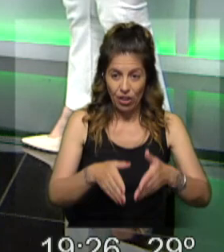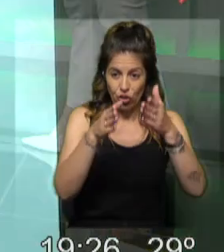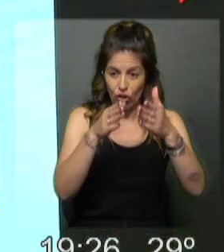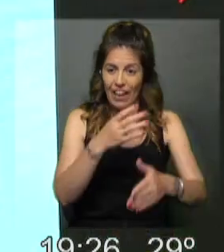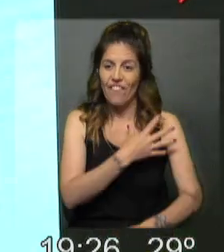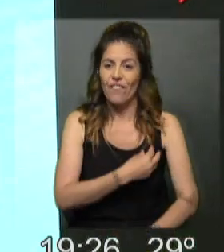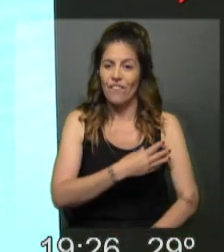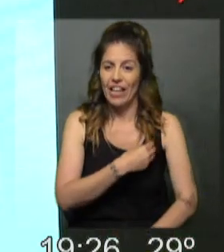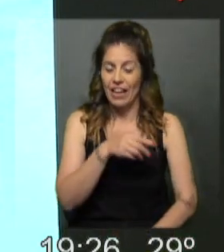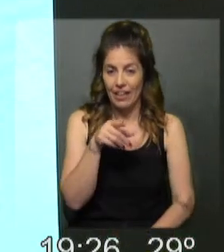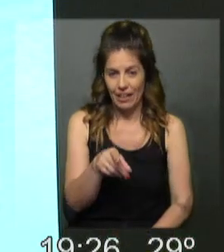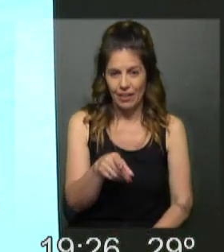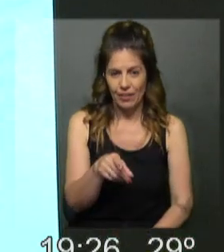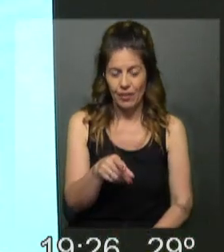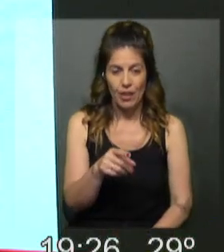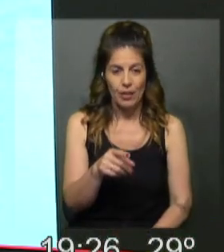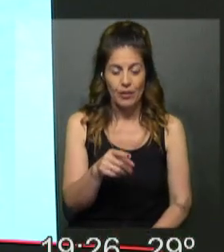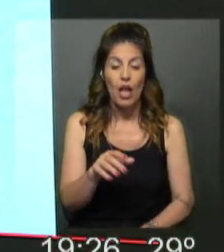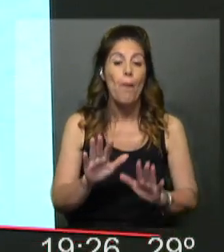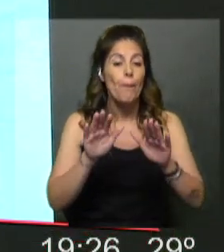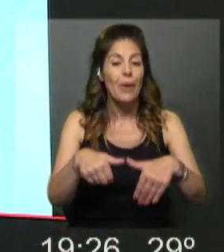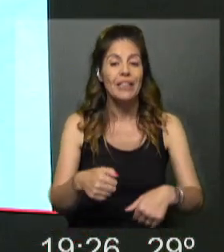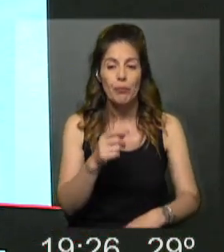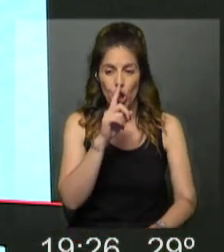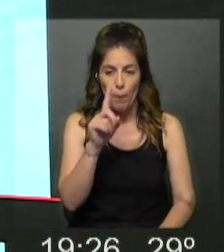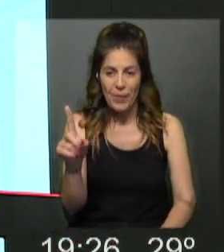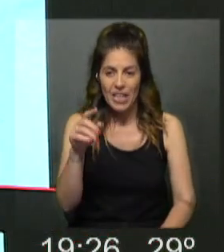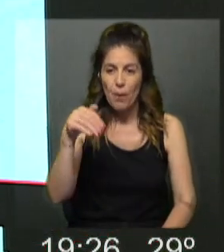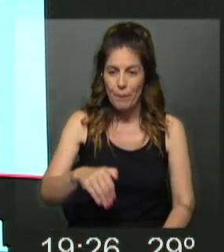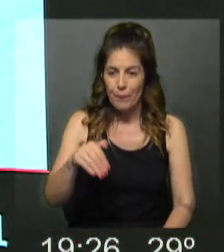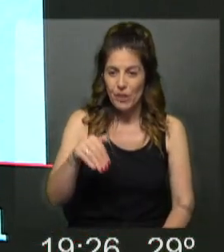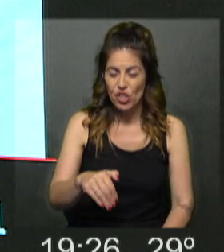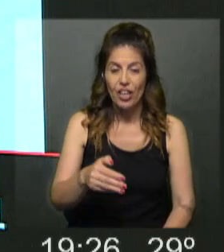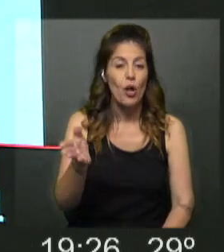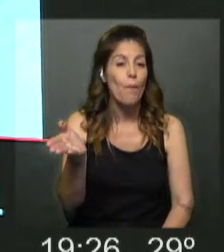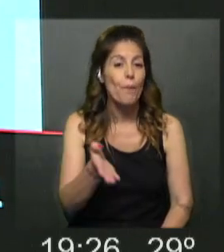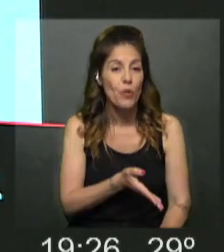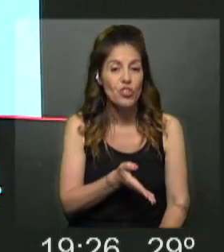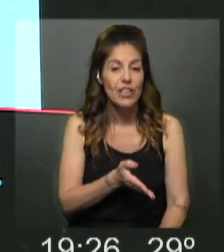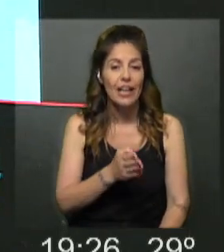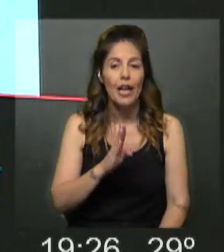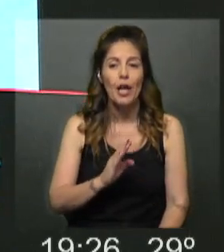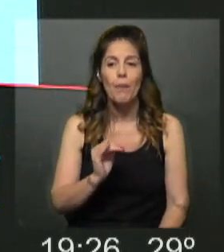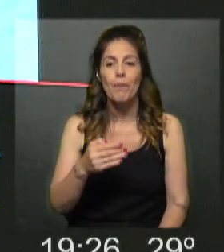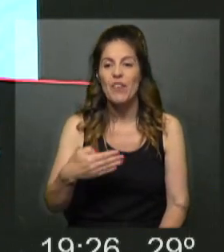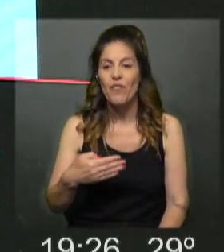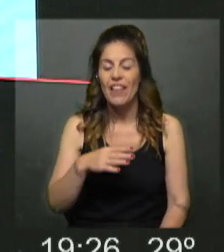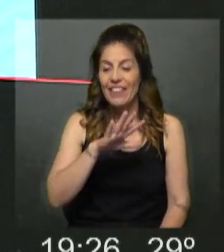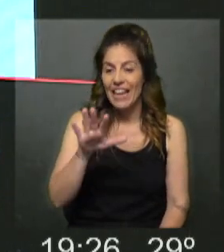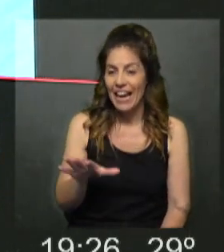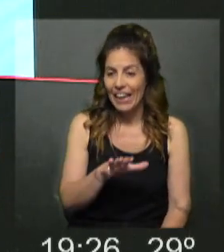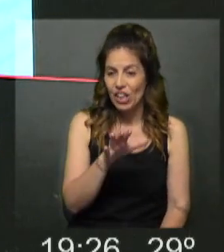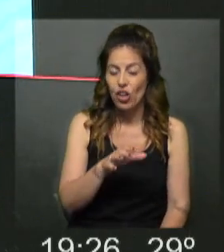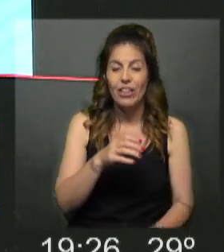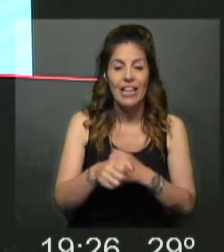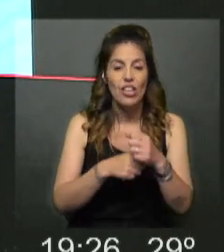si esto es los el patrimonio de los 1 millonarios expresados en el porcentaje del pib de la región Qué quiere decir que en